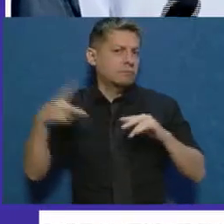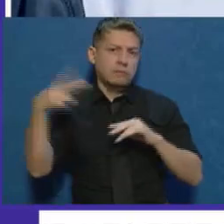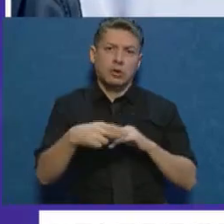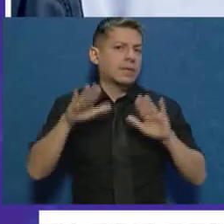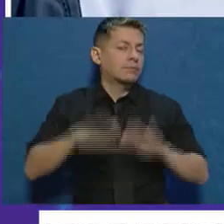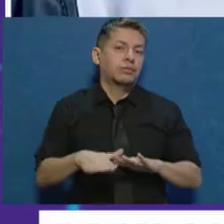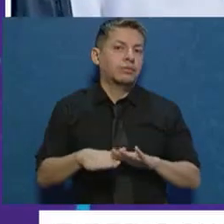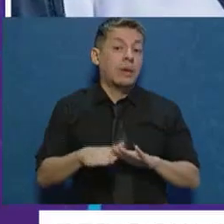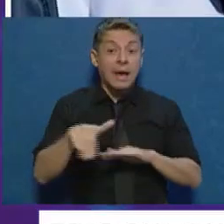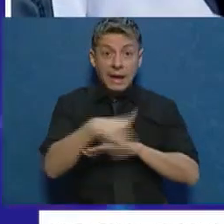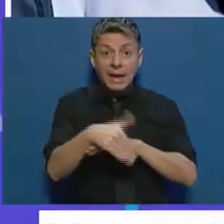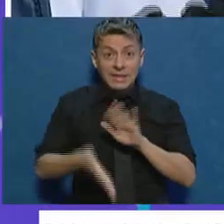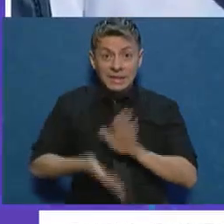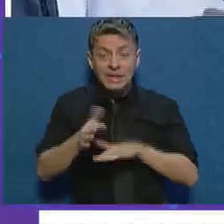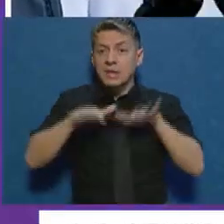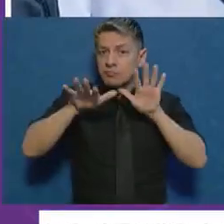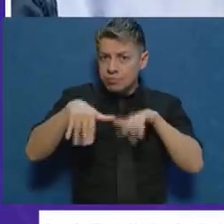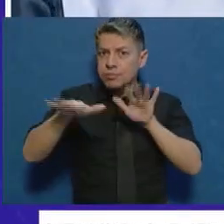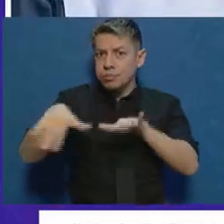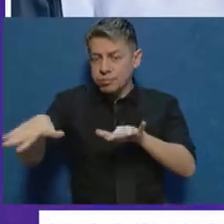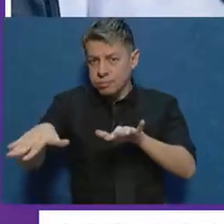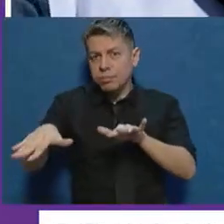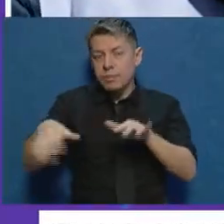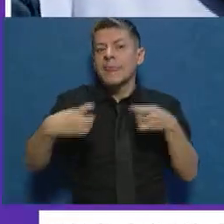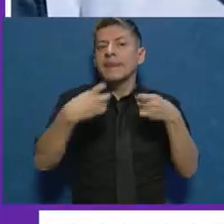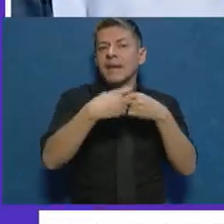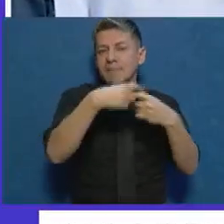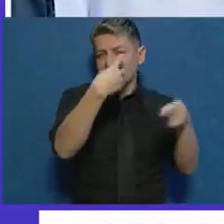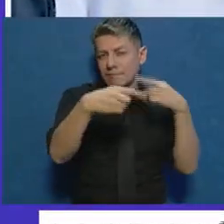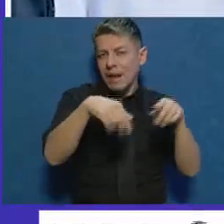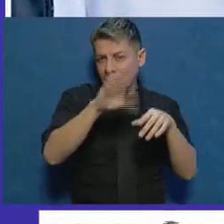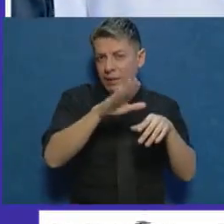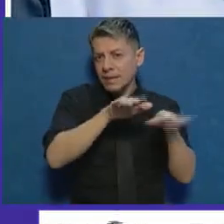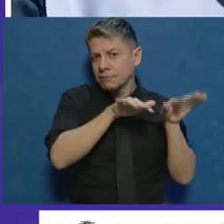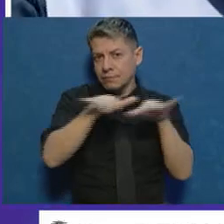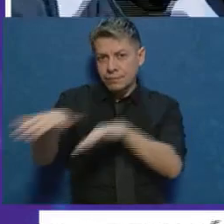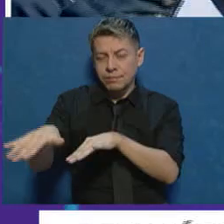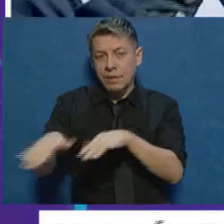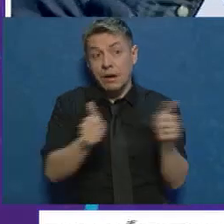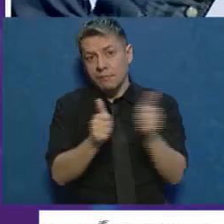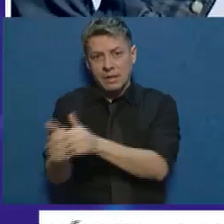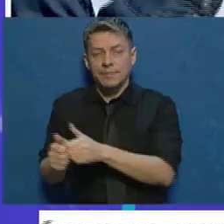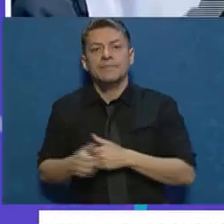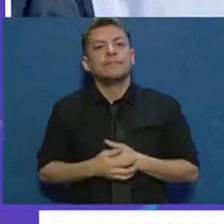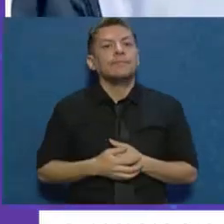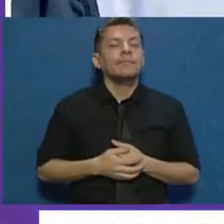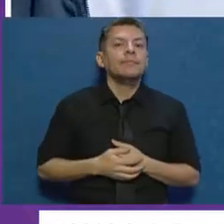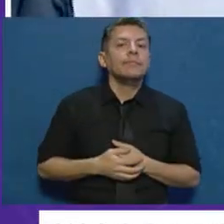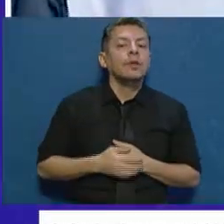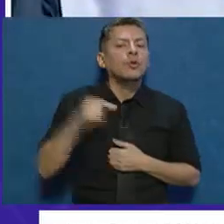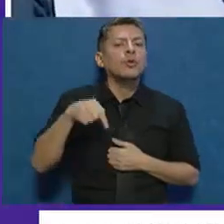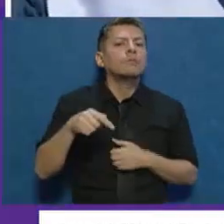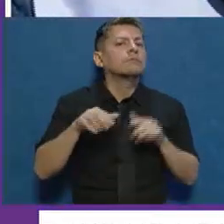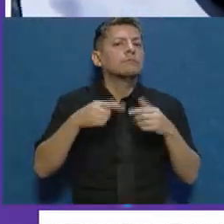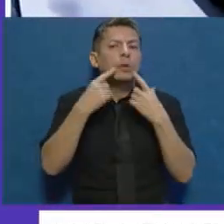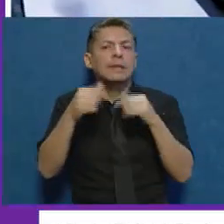gran caravanazo en la calle, y vamos a estar confluyendo con la mayoría de los gremios estatales y otros compañeros que nos van a estar acompañando. ¿En qué consistió la medida del día de hoy?